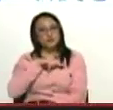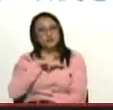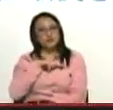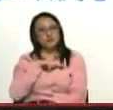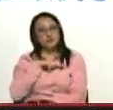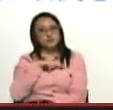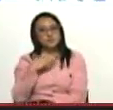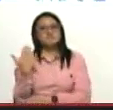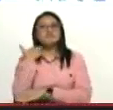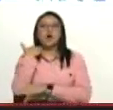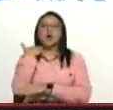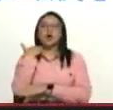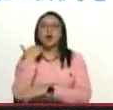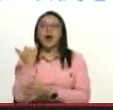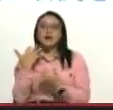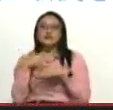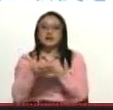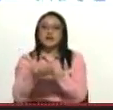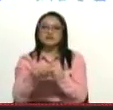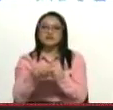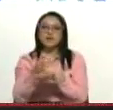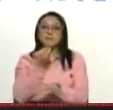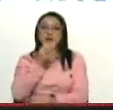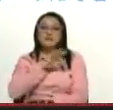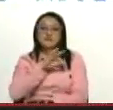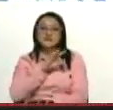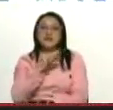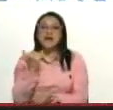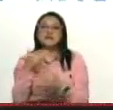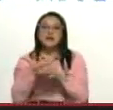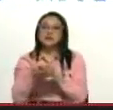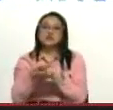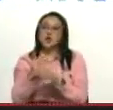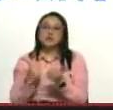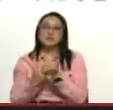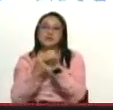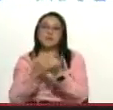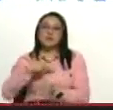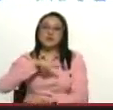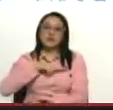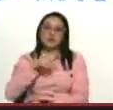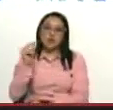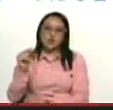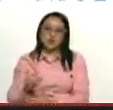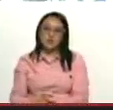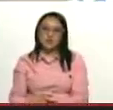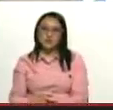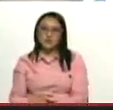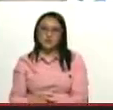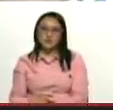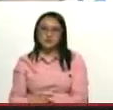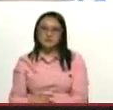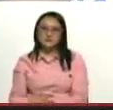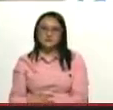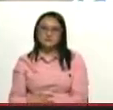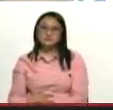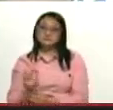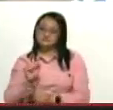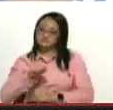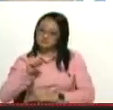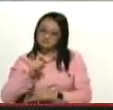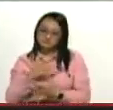pueden ver que hay integración que nos beneficia e integración que no por supuesto